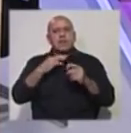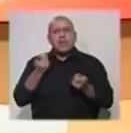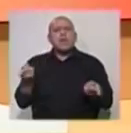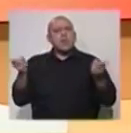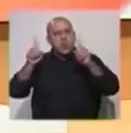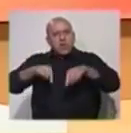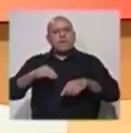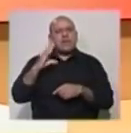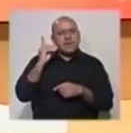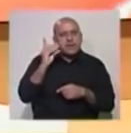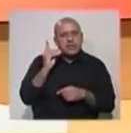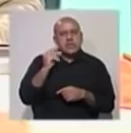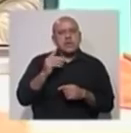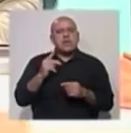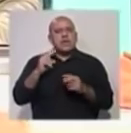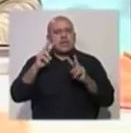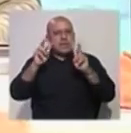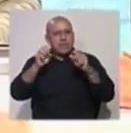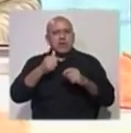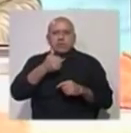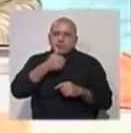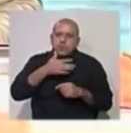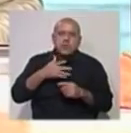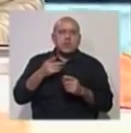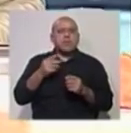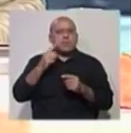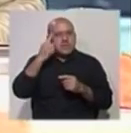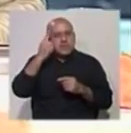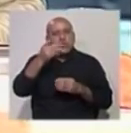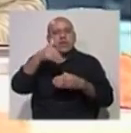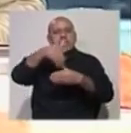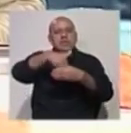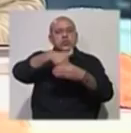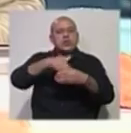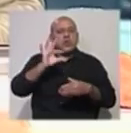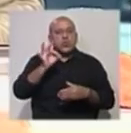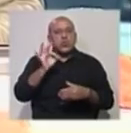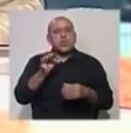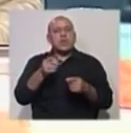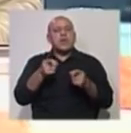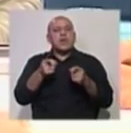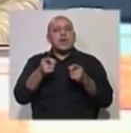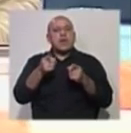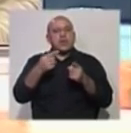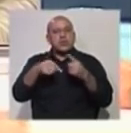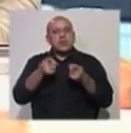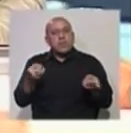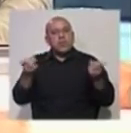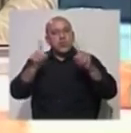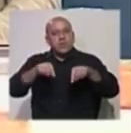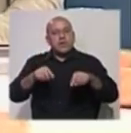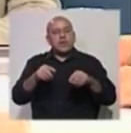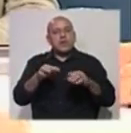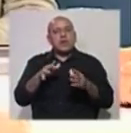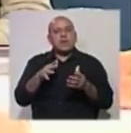América Latina? Es decir, pensando en las elecciones de octubre, ¿esto podía ser como el momento de volver hacia